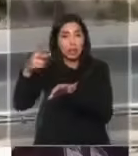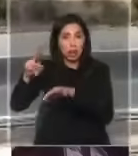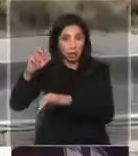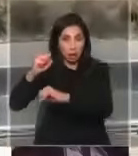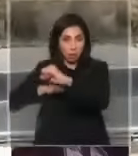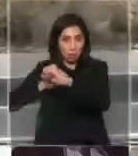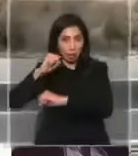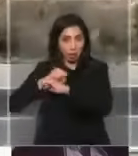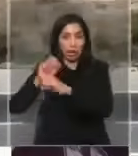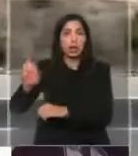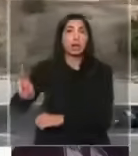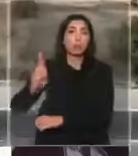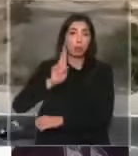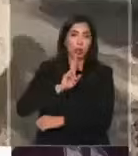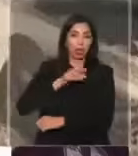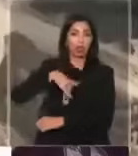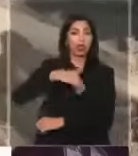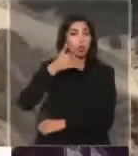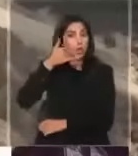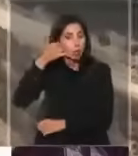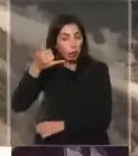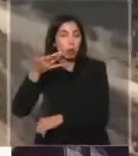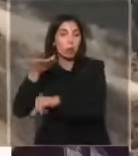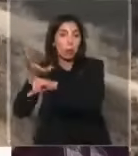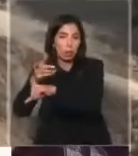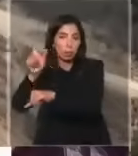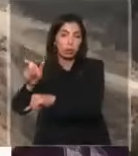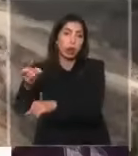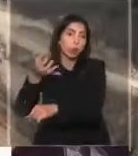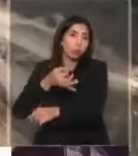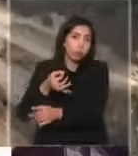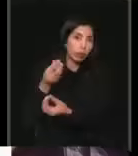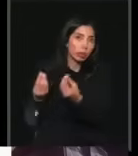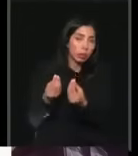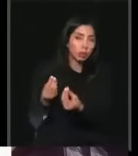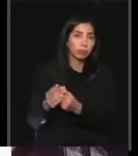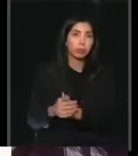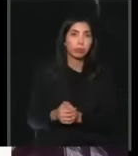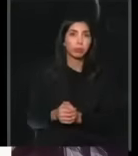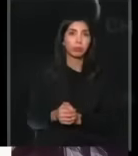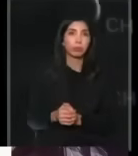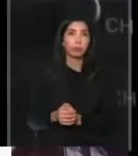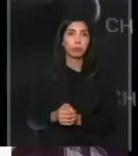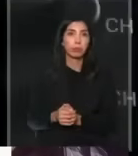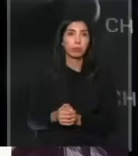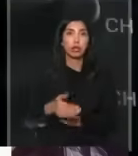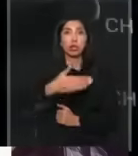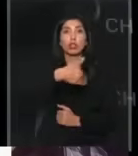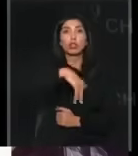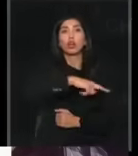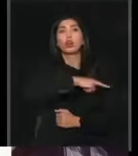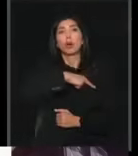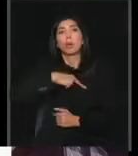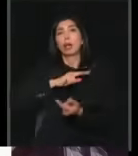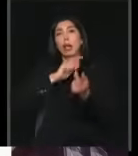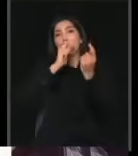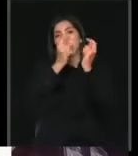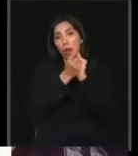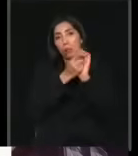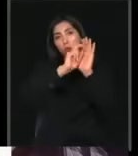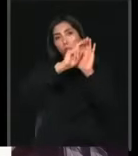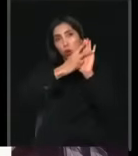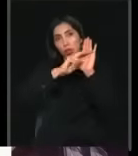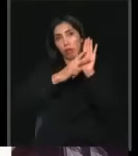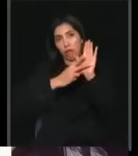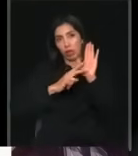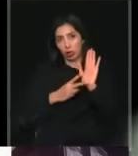transportes cuando llamamos para solicitar una declaración para este reportaje. Cambiamos el nombre de fantasía, hicimos algunas